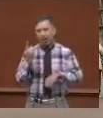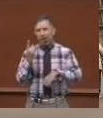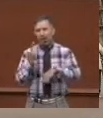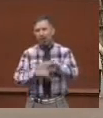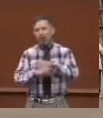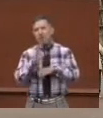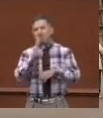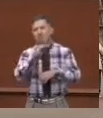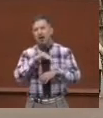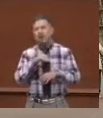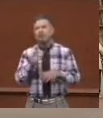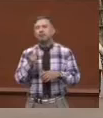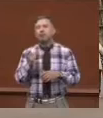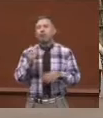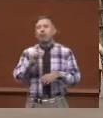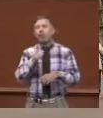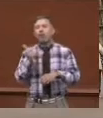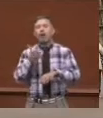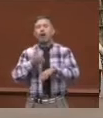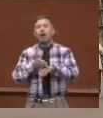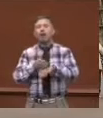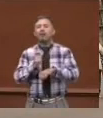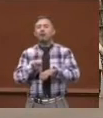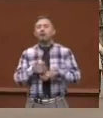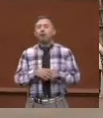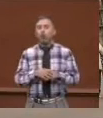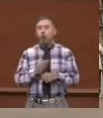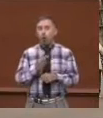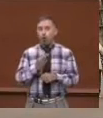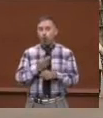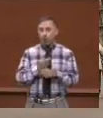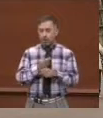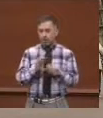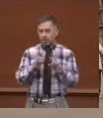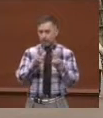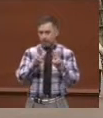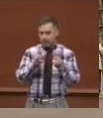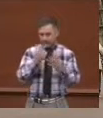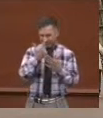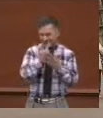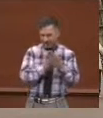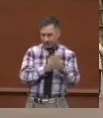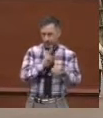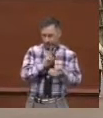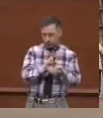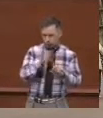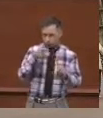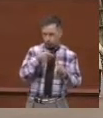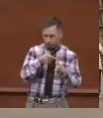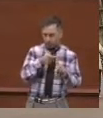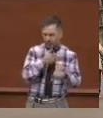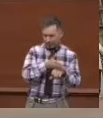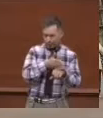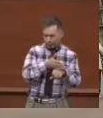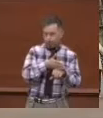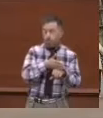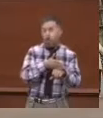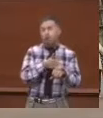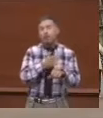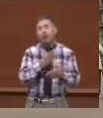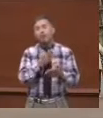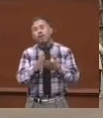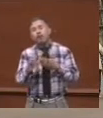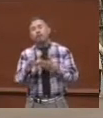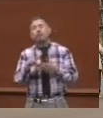que si bien es de carácter, en este caso lo estamos sancionando en el ámbito de la fiscalización, finalmente los